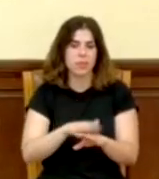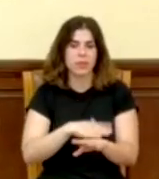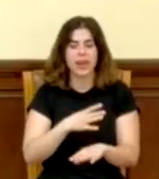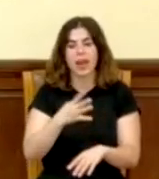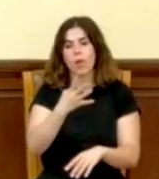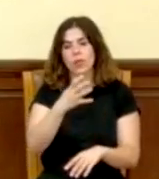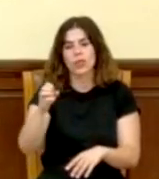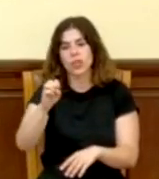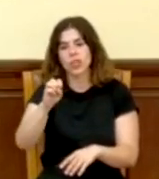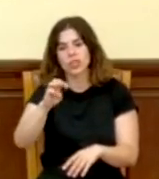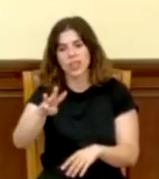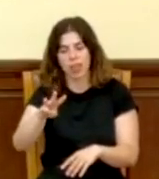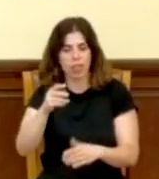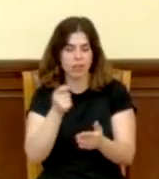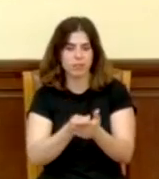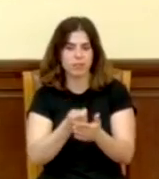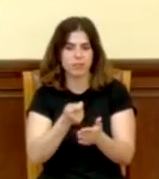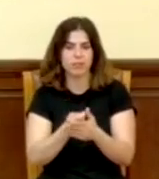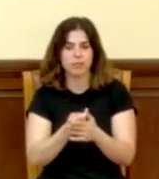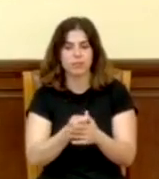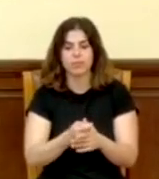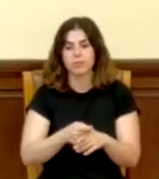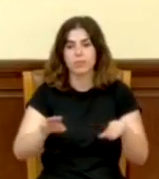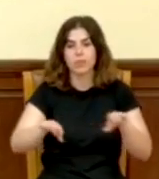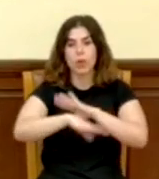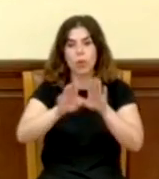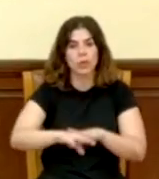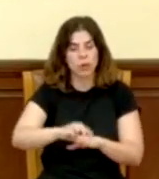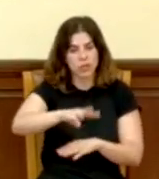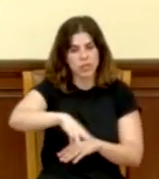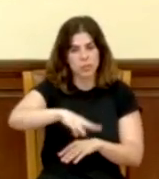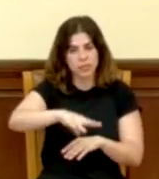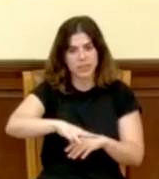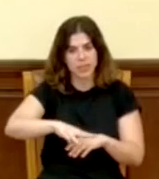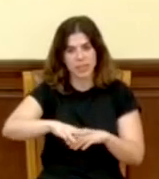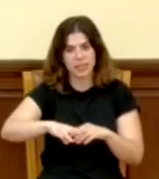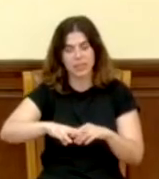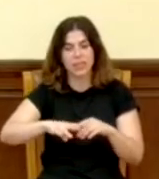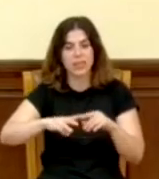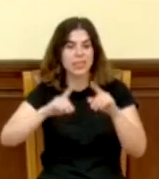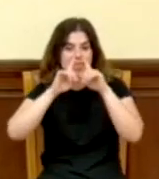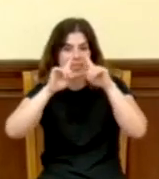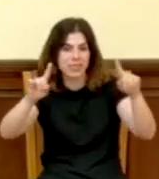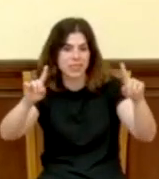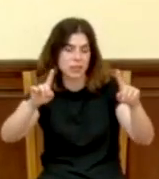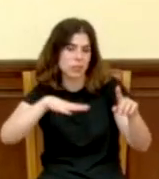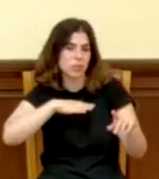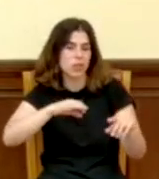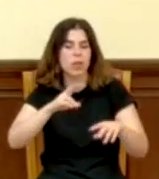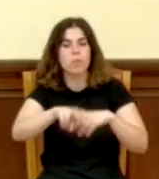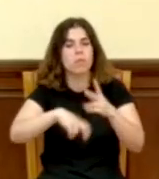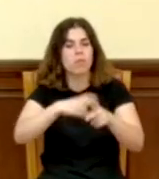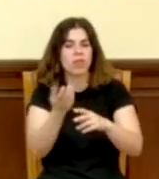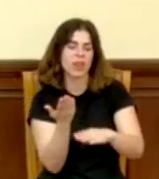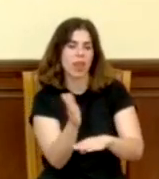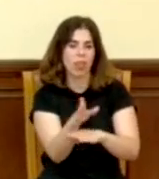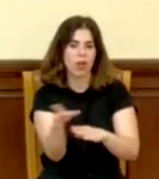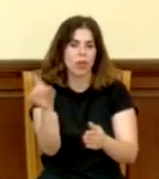413. Posiblemente en el último trimestre de este ejercicio volvamos a traer una modificación de